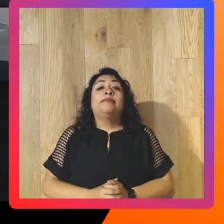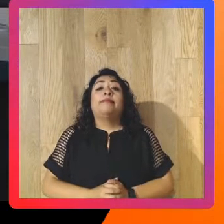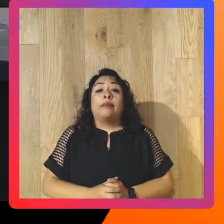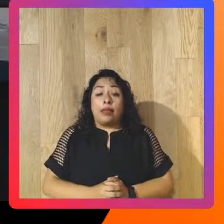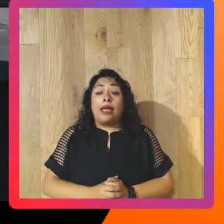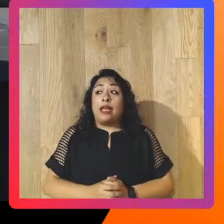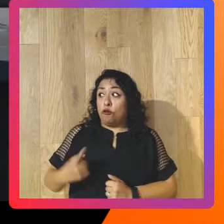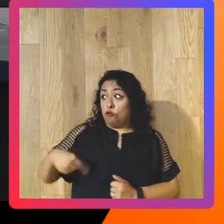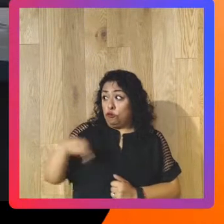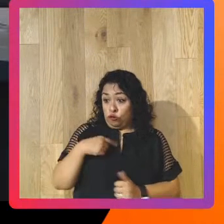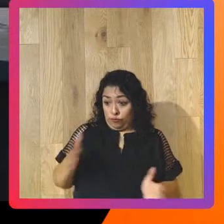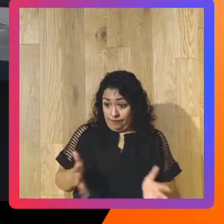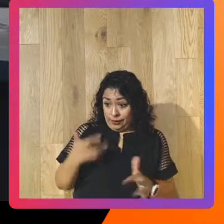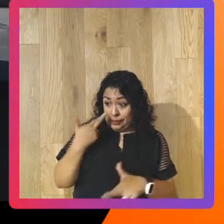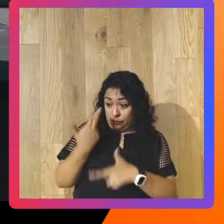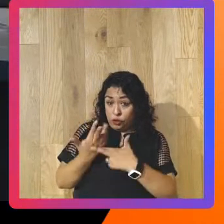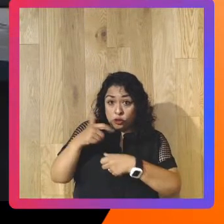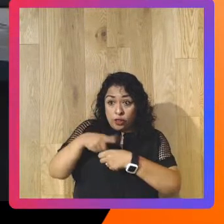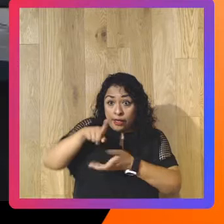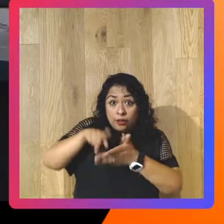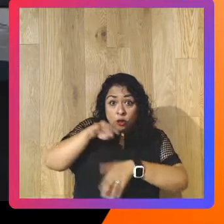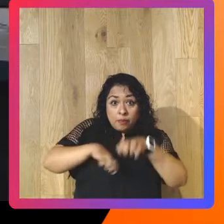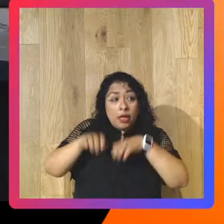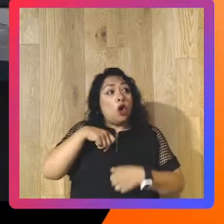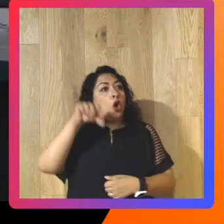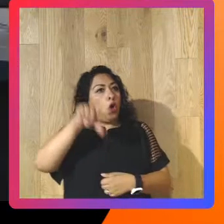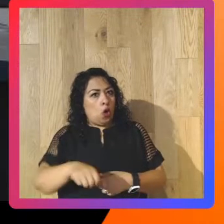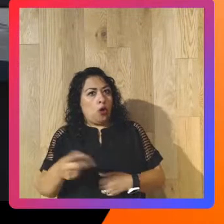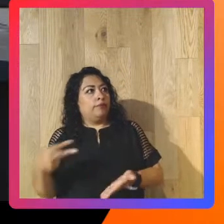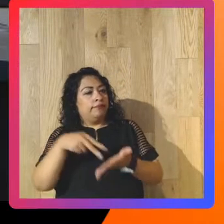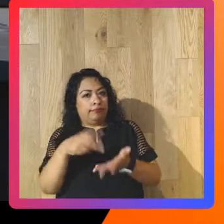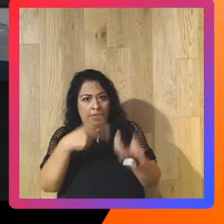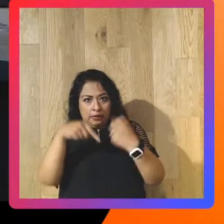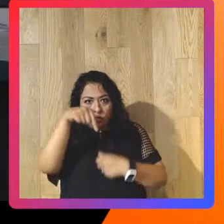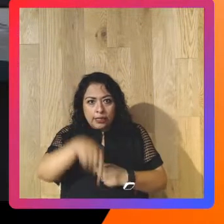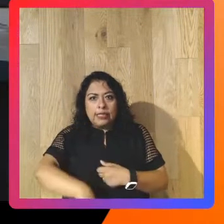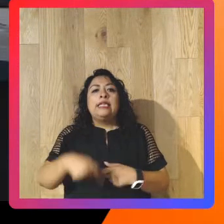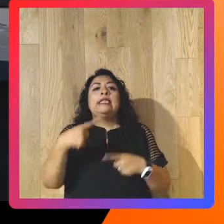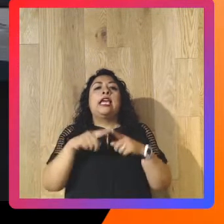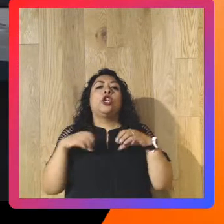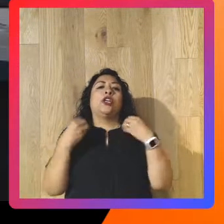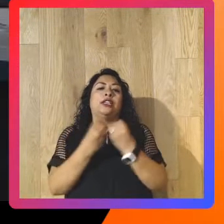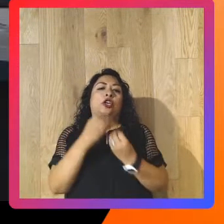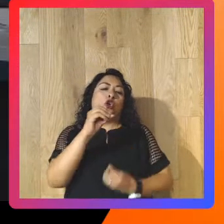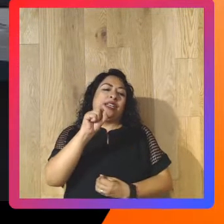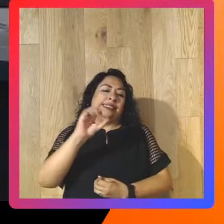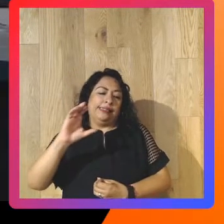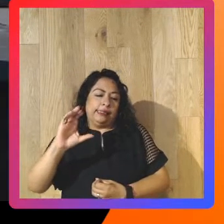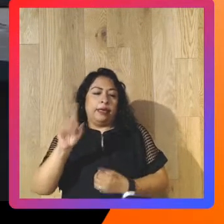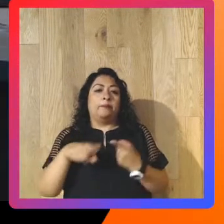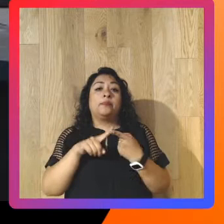Como promotores de la responsabilidad social empresarial, hoy estamos aquí, organizaciones de la sociedad